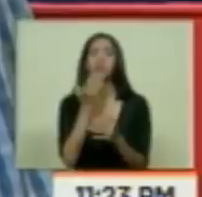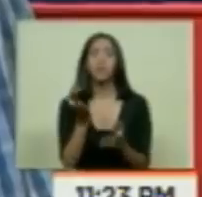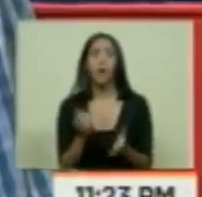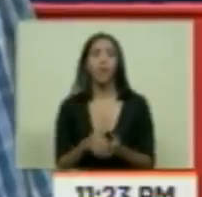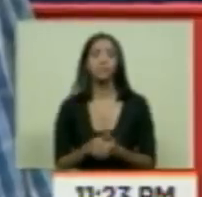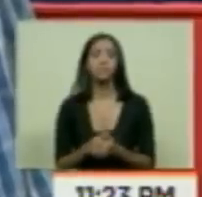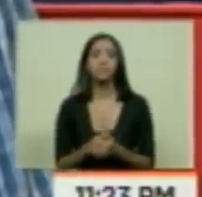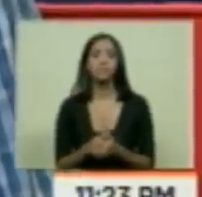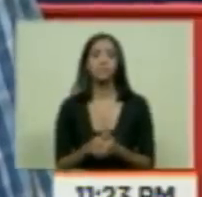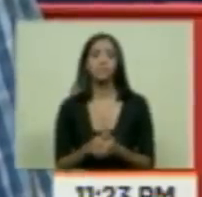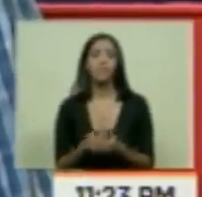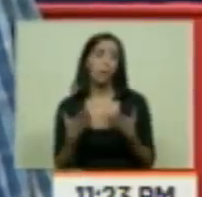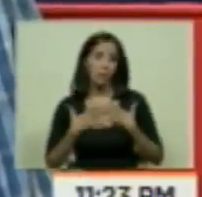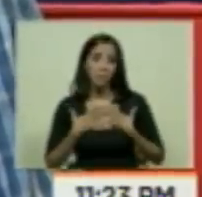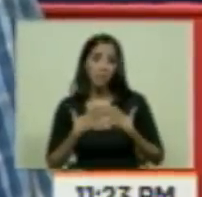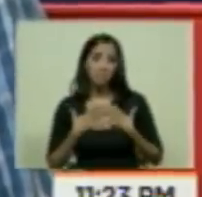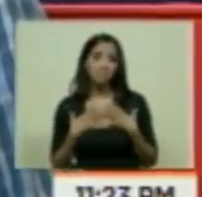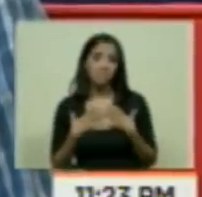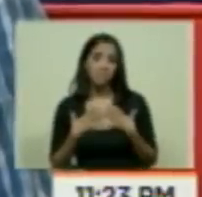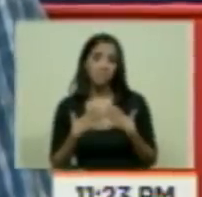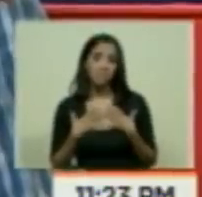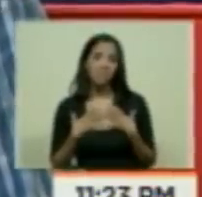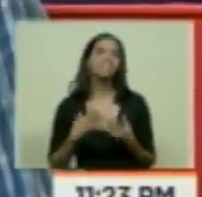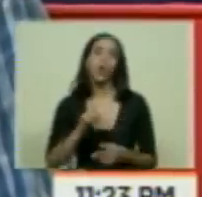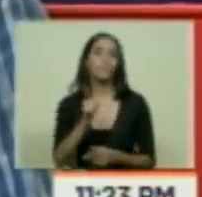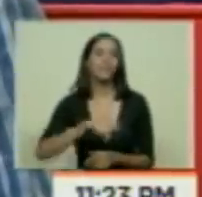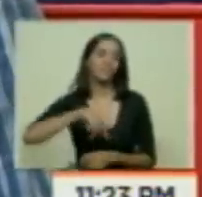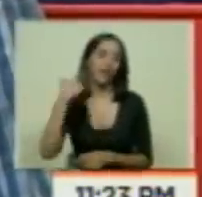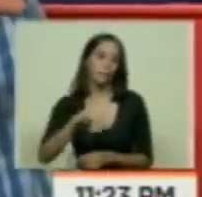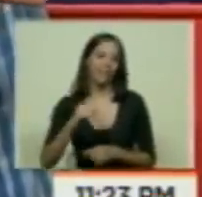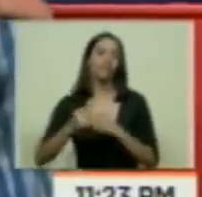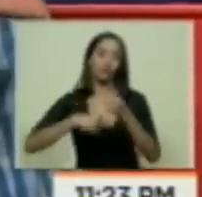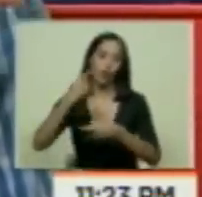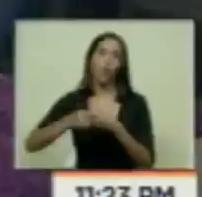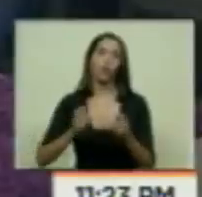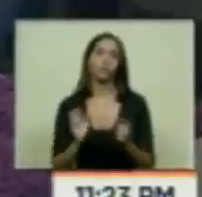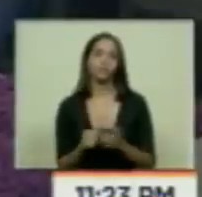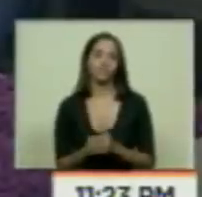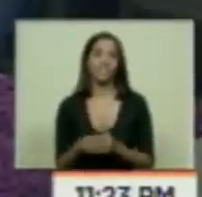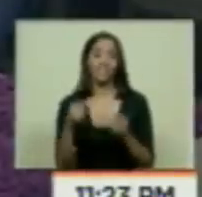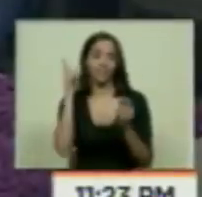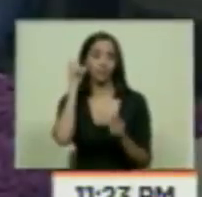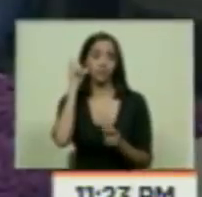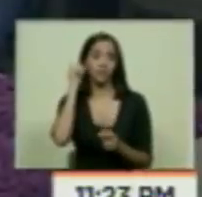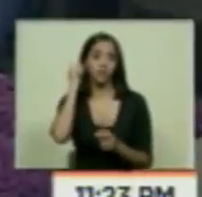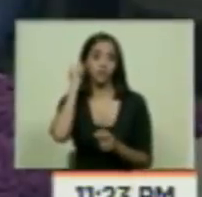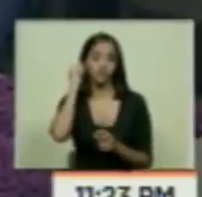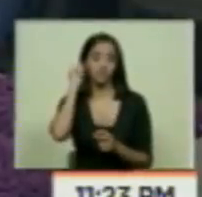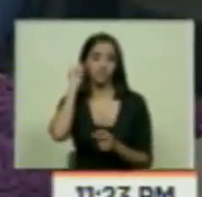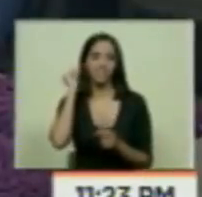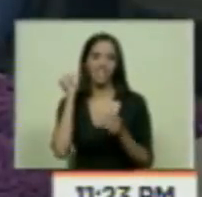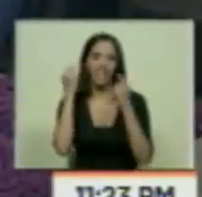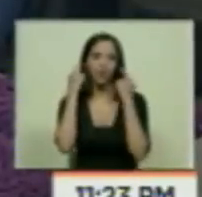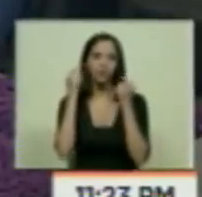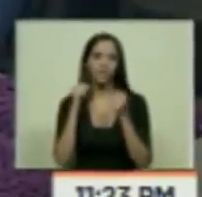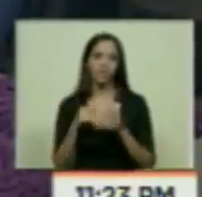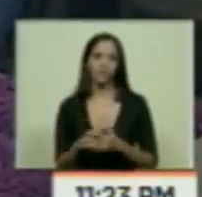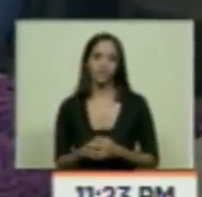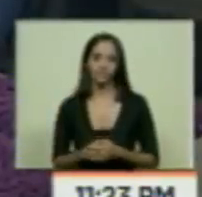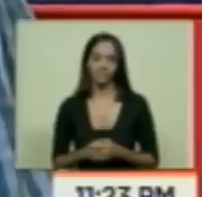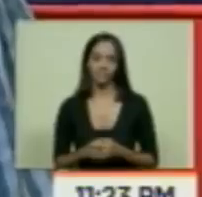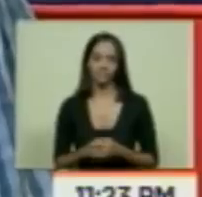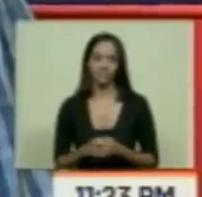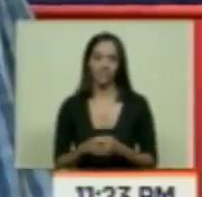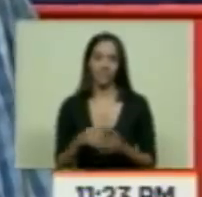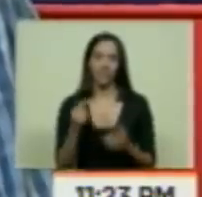me da igual. Para mí, pero le dio una pela durísima. Lo revolcó. Sí, mira, escucha. Lo revolcó. Son caimanes